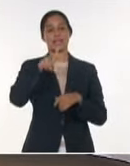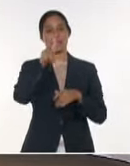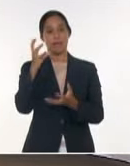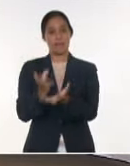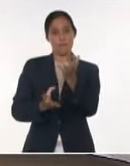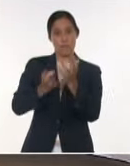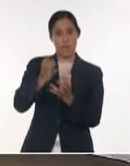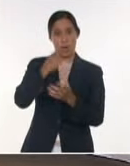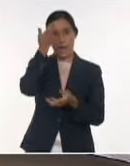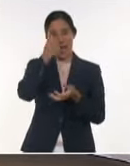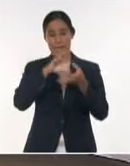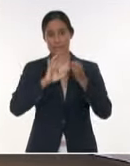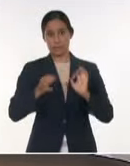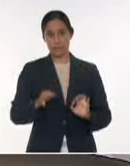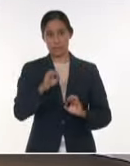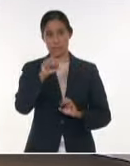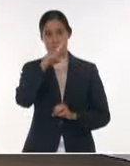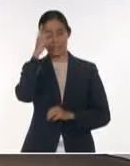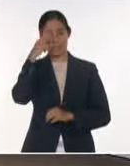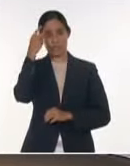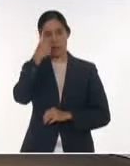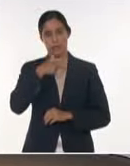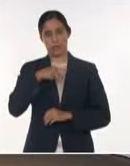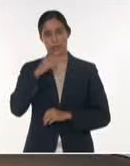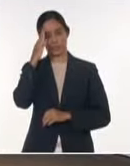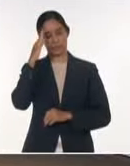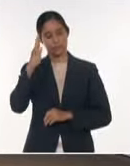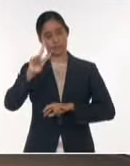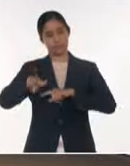y Ciego de Ávila. Es todo por hoy. Muchas gracias. Les reitero el saludo y hasta la próxima.